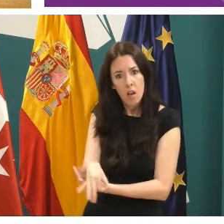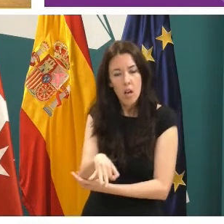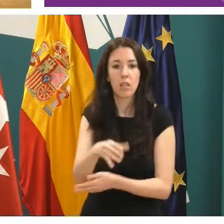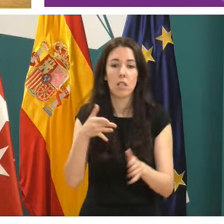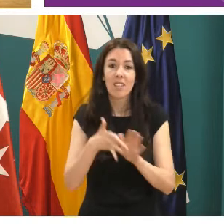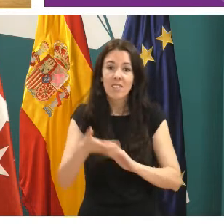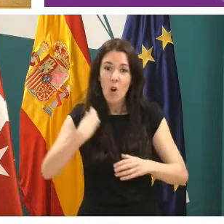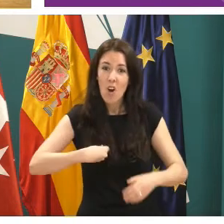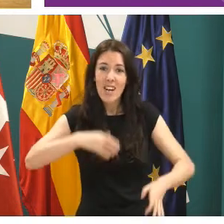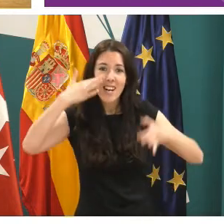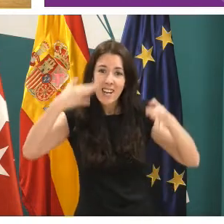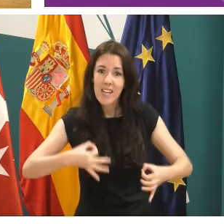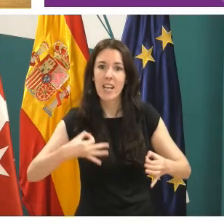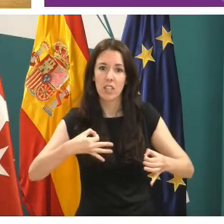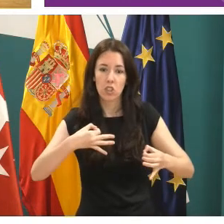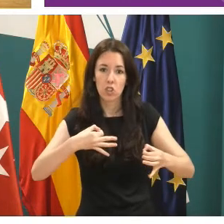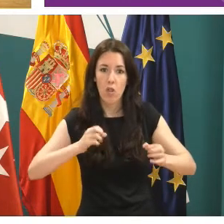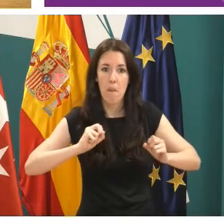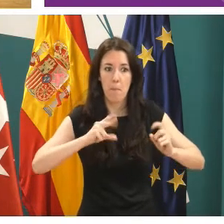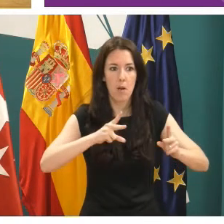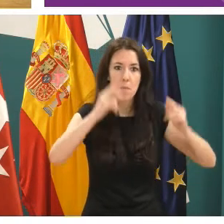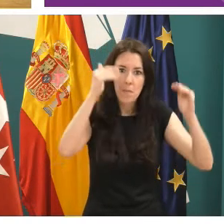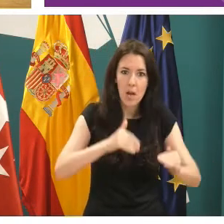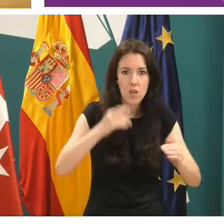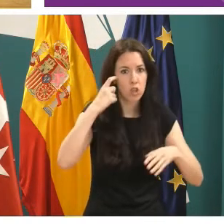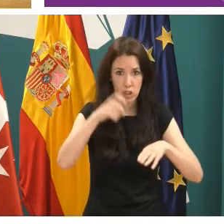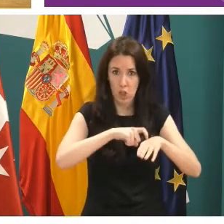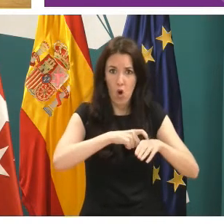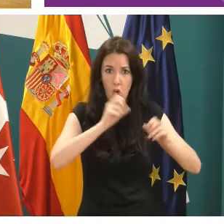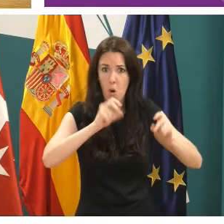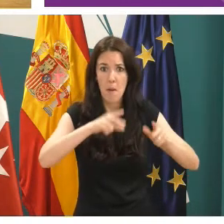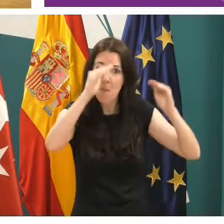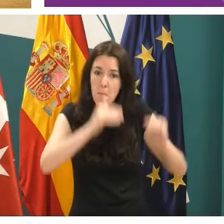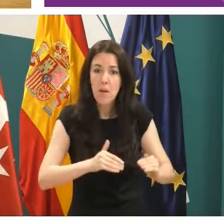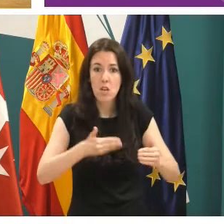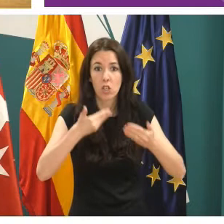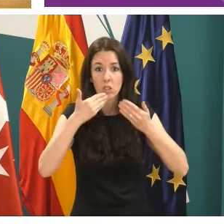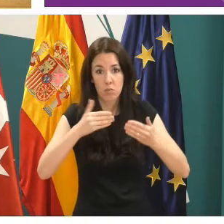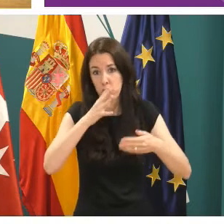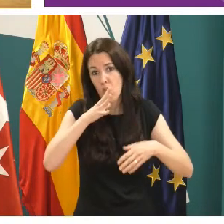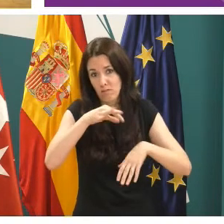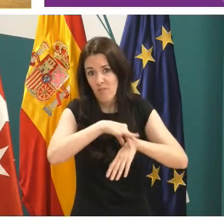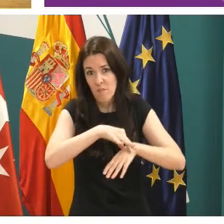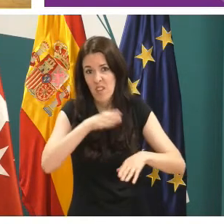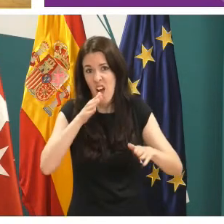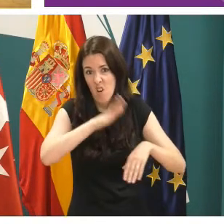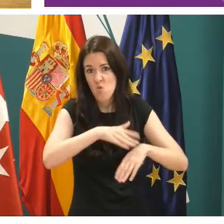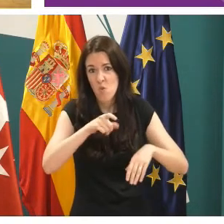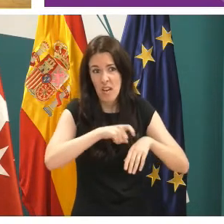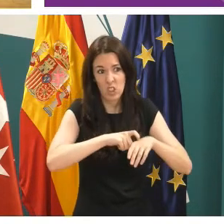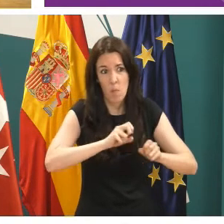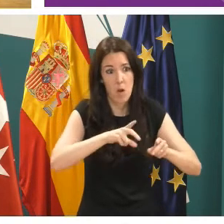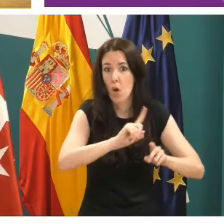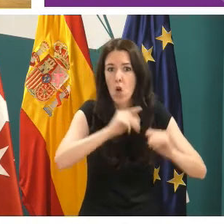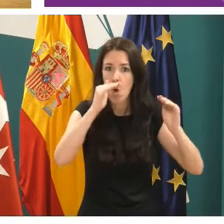el riesgo también de un empeoramiento psicológico también por la convivencia de la enfermedad. Nos hace más